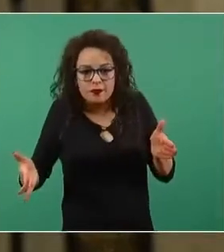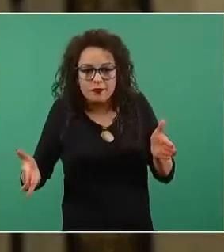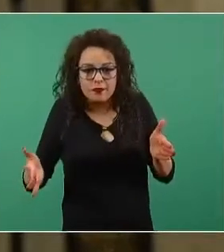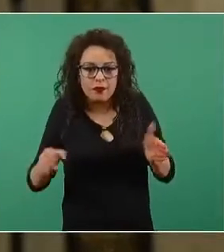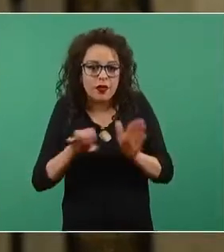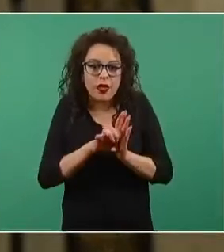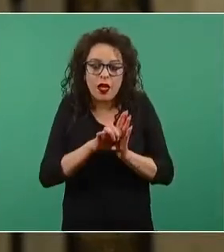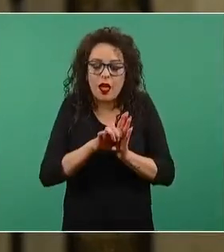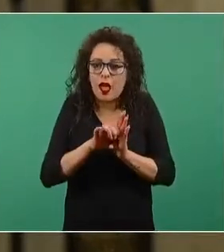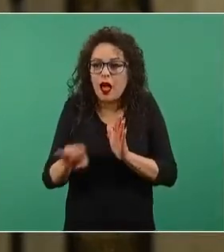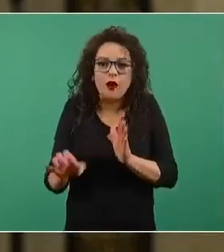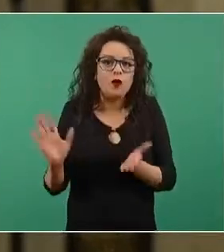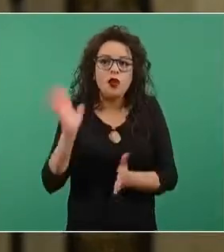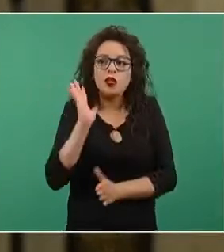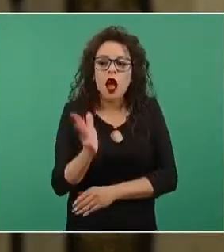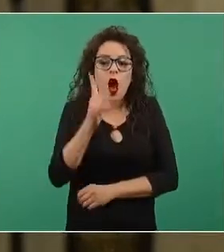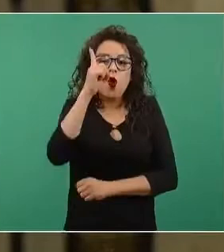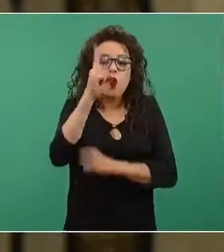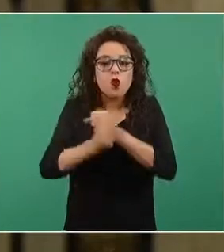de